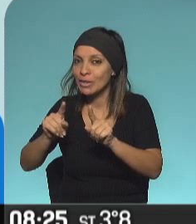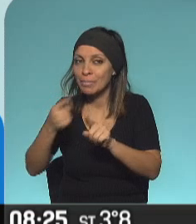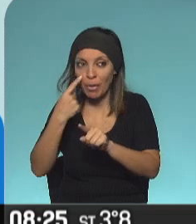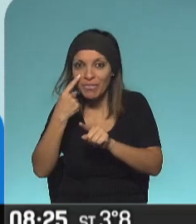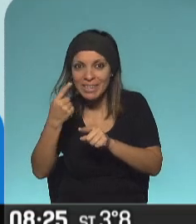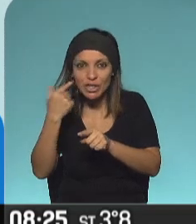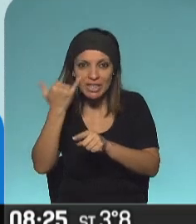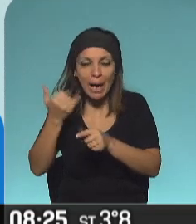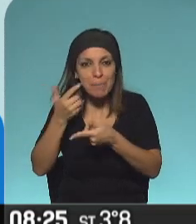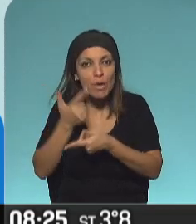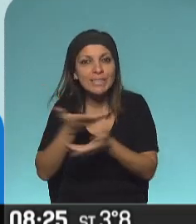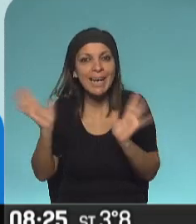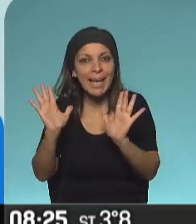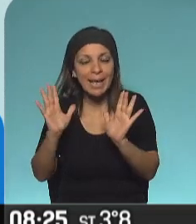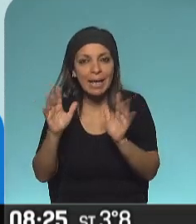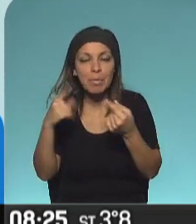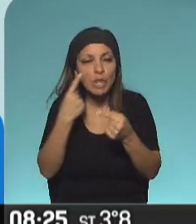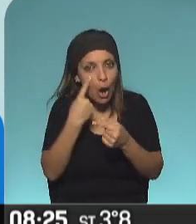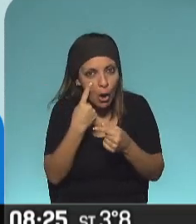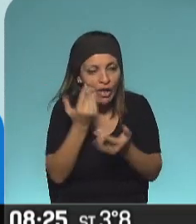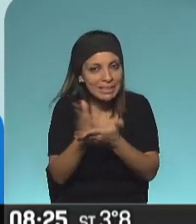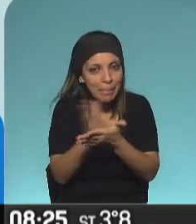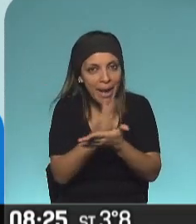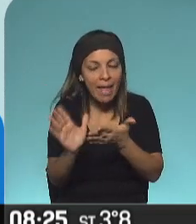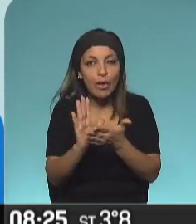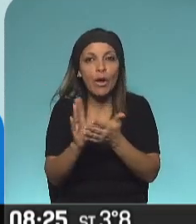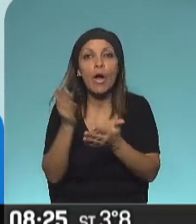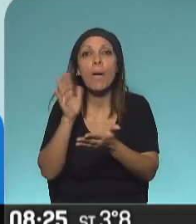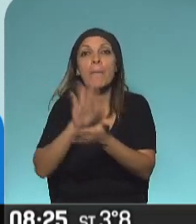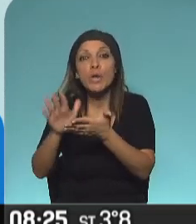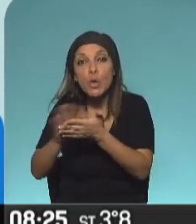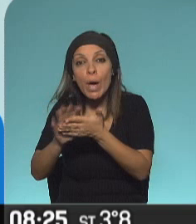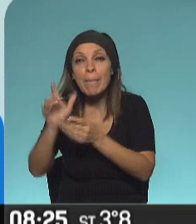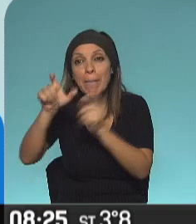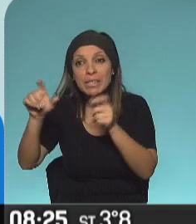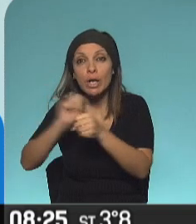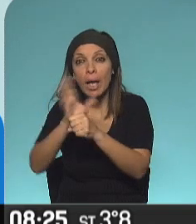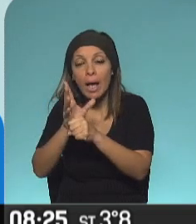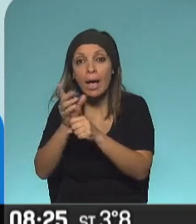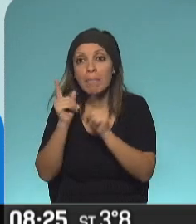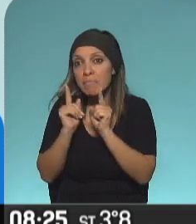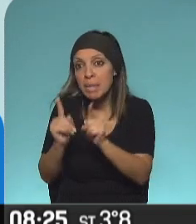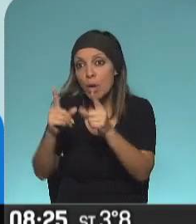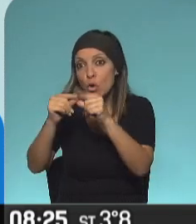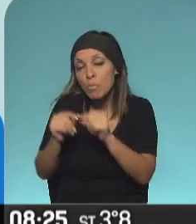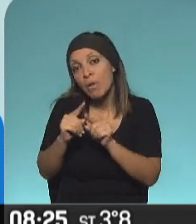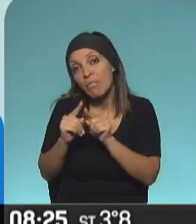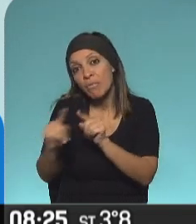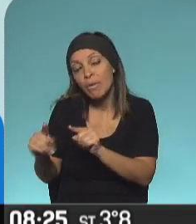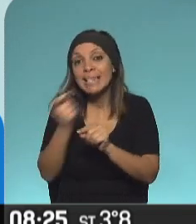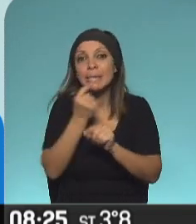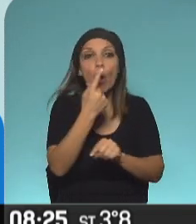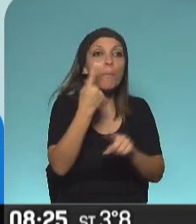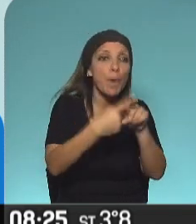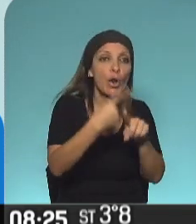los días. De manera que lo que tenemos es una cantidad de casos nuevos por día estable. Ahora, si vos a cada día que pasa le